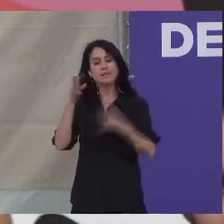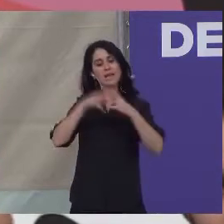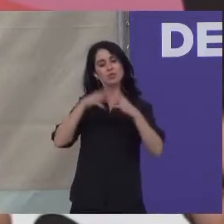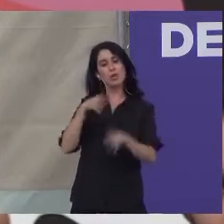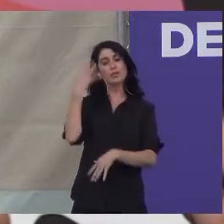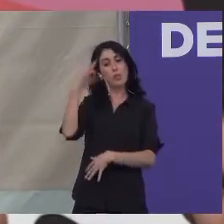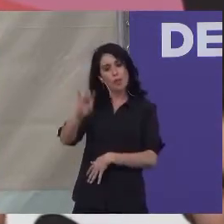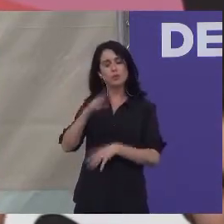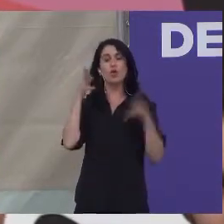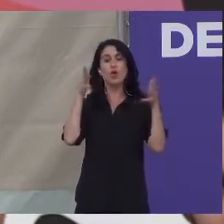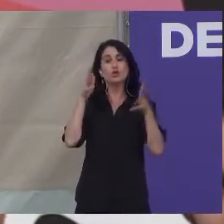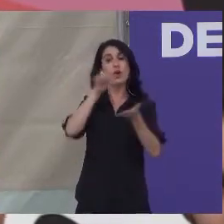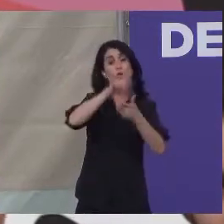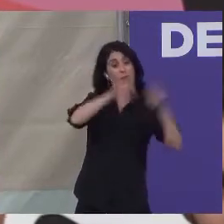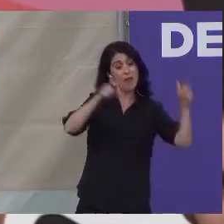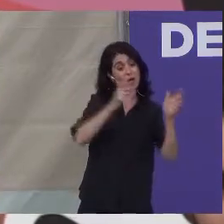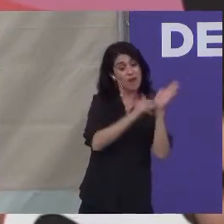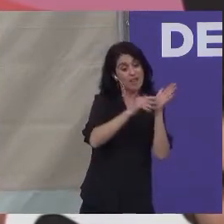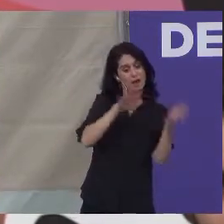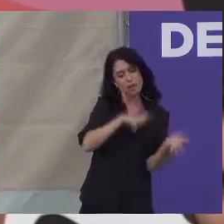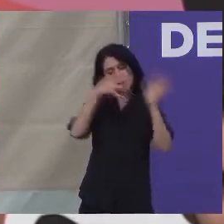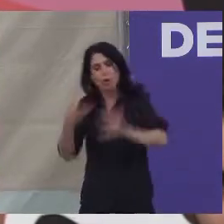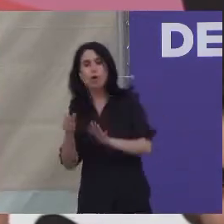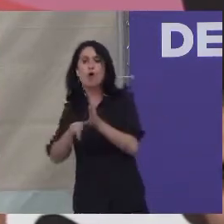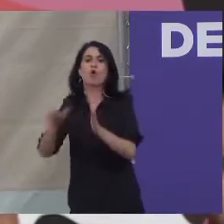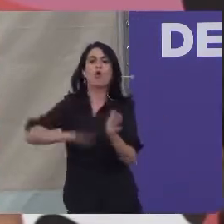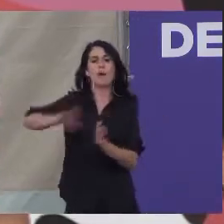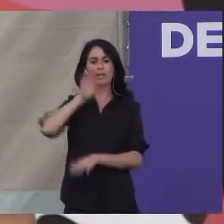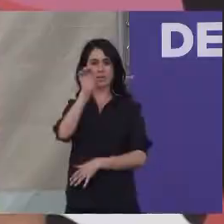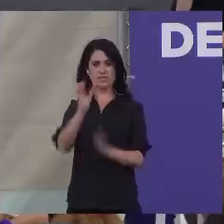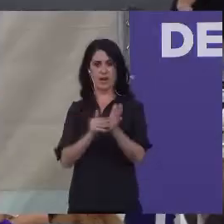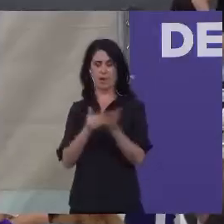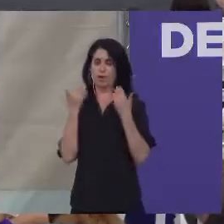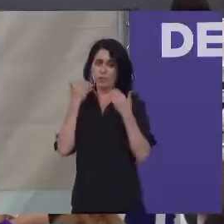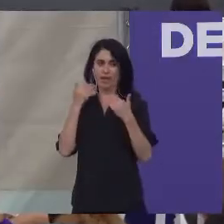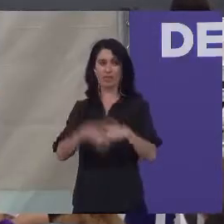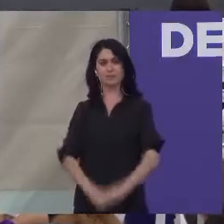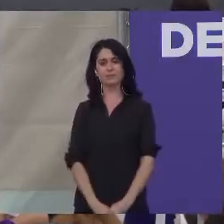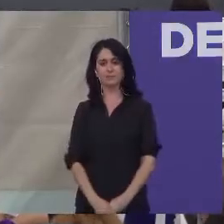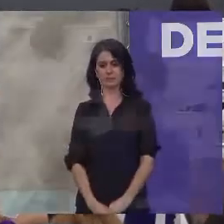Consejo Ciudadano Valenciano en las y con las comarcas del País Valenciano. Gracias.